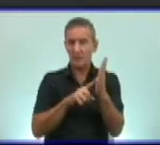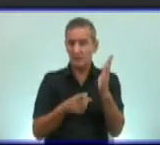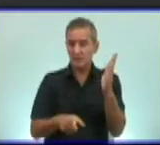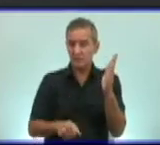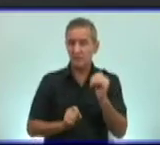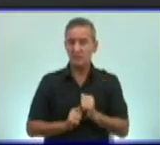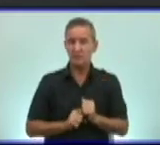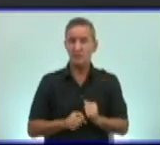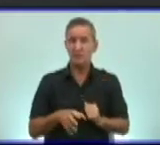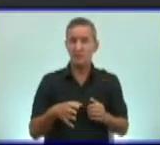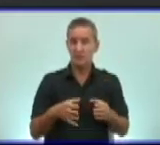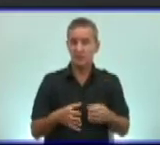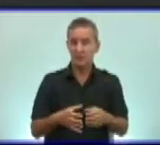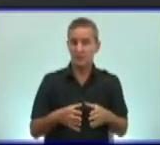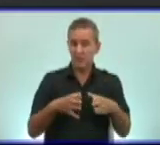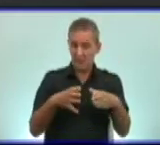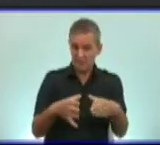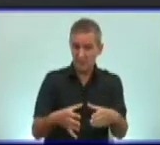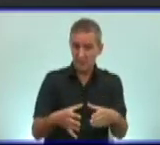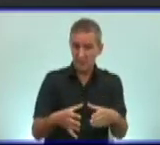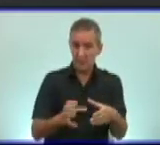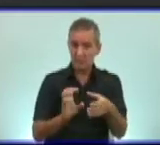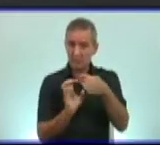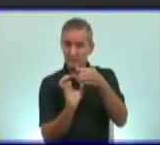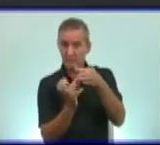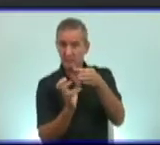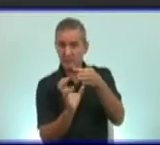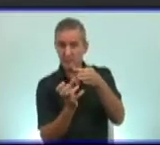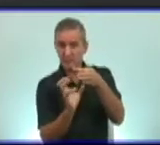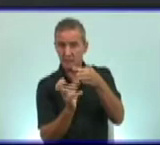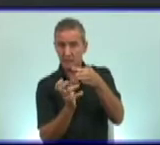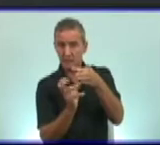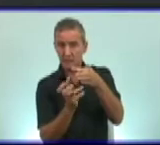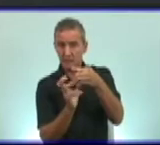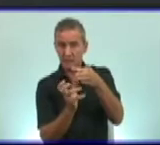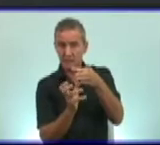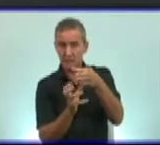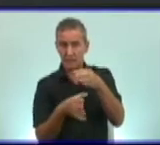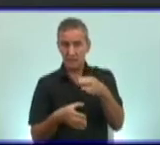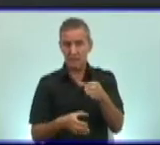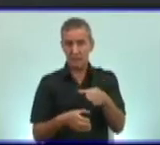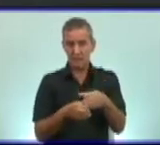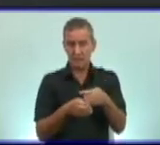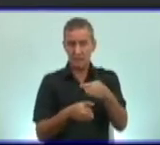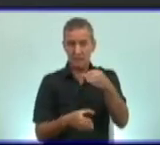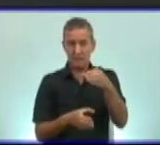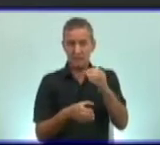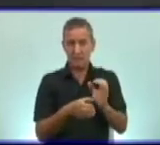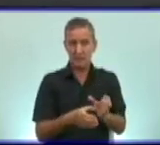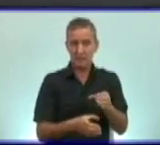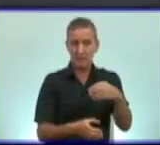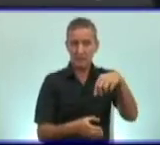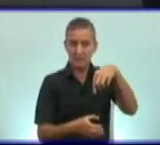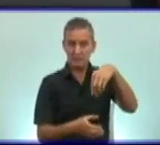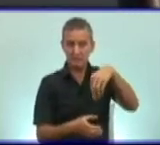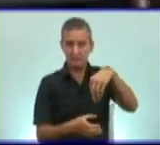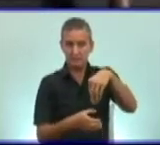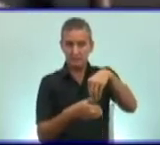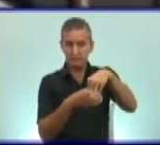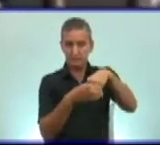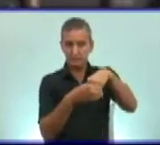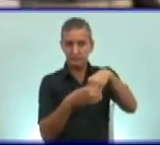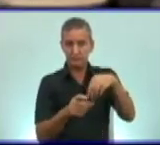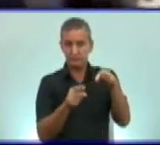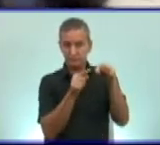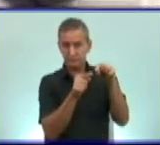está constituido por un bombillo, 2 barras metálicas que se introducen en cada una de las diferentes disoluciones y un